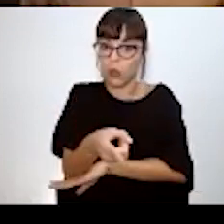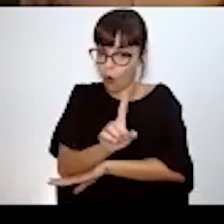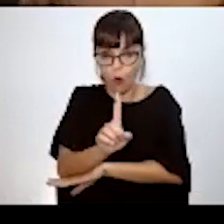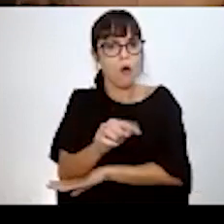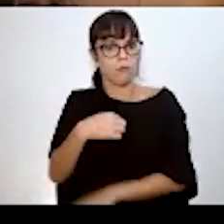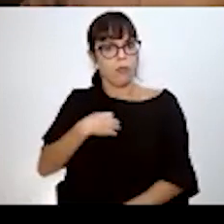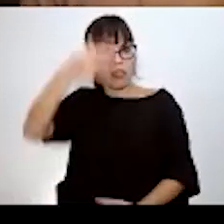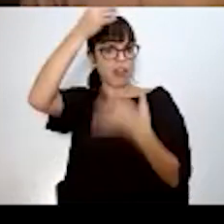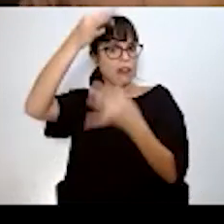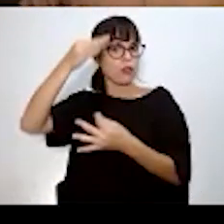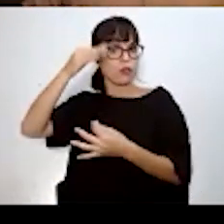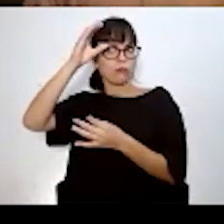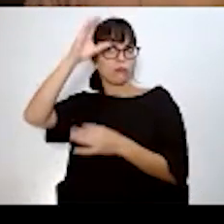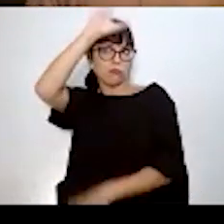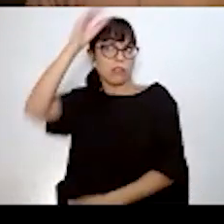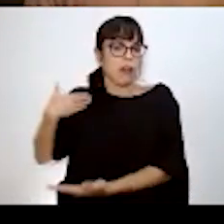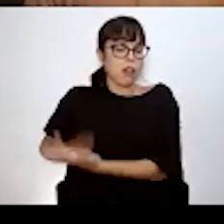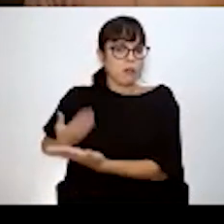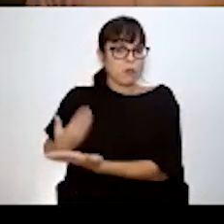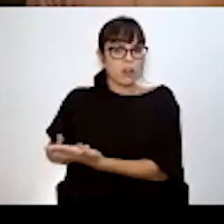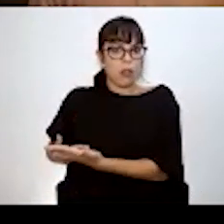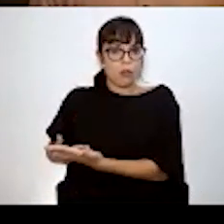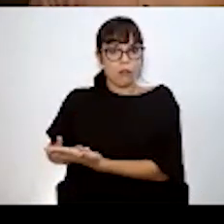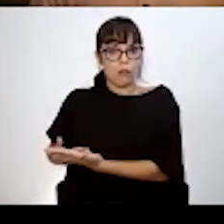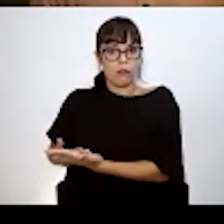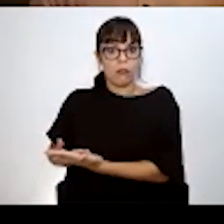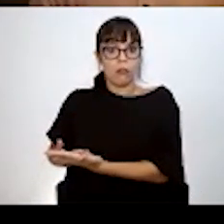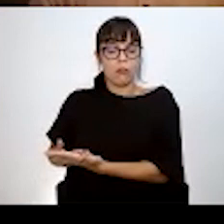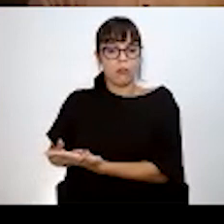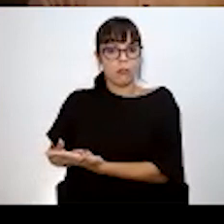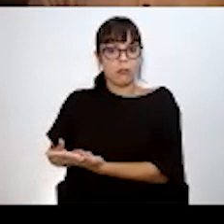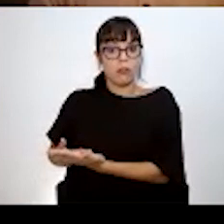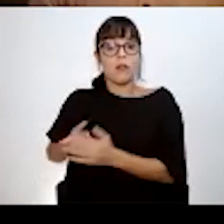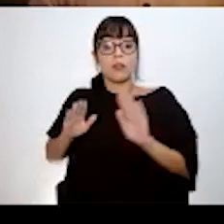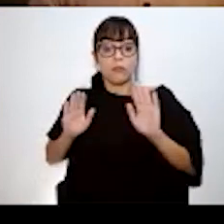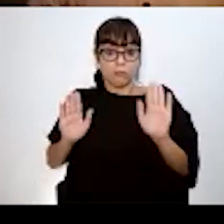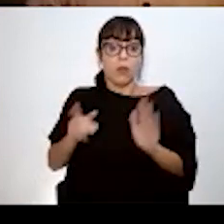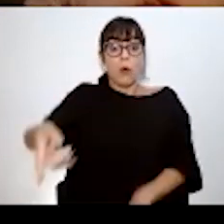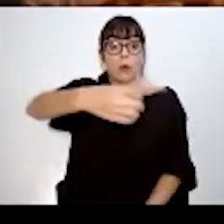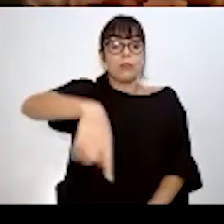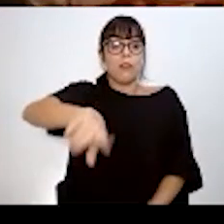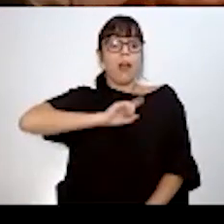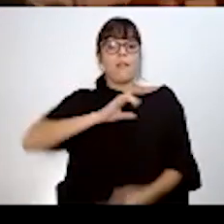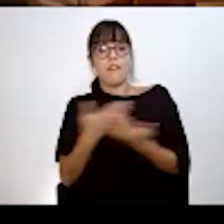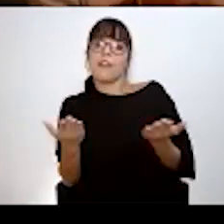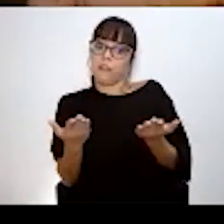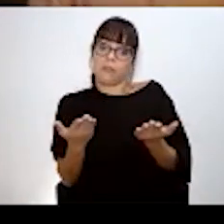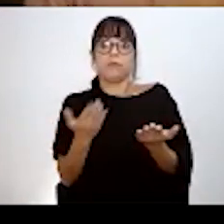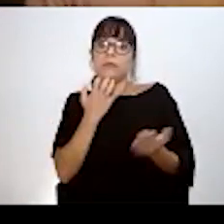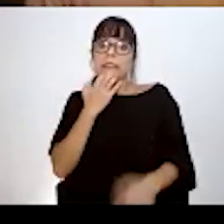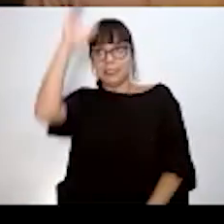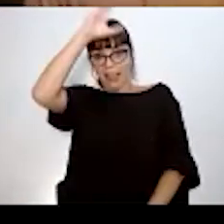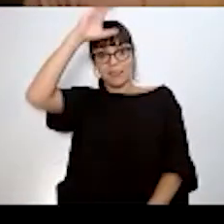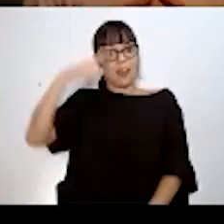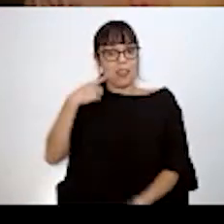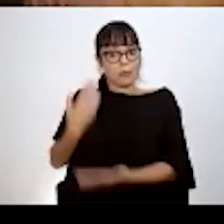científico. La discusión tiene que ser dentro de ese procedimiento científico. Entonces, a día de